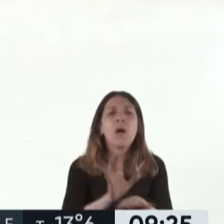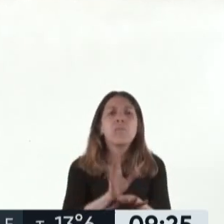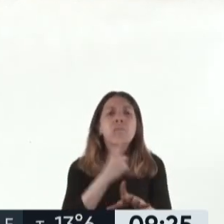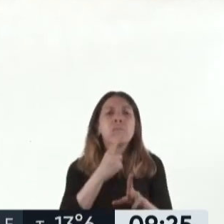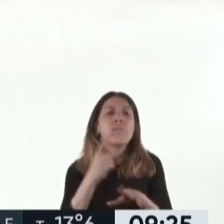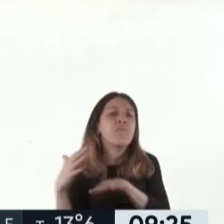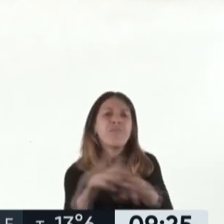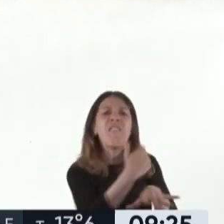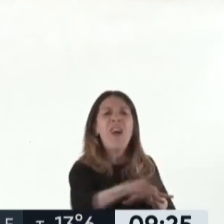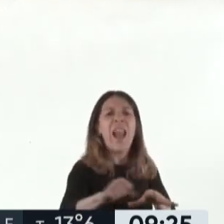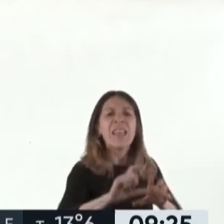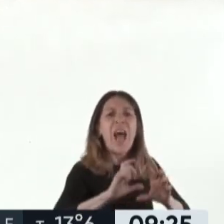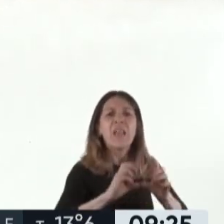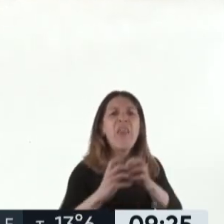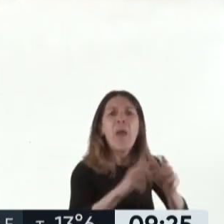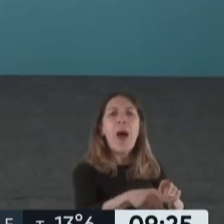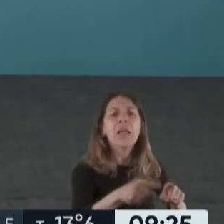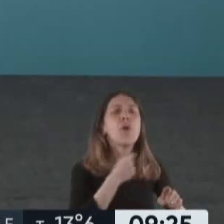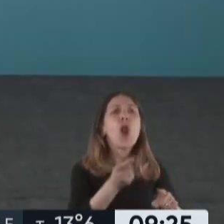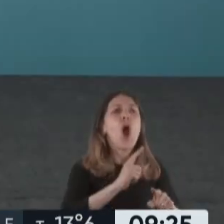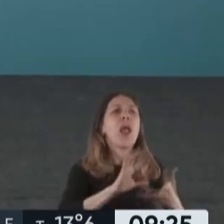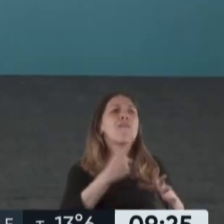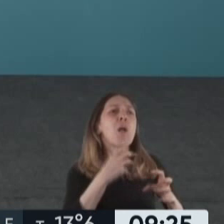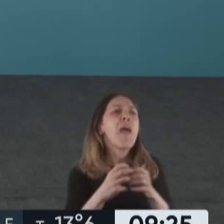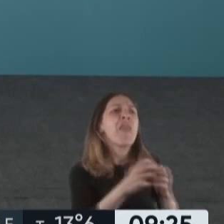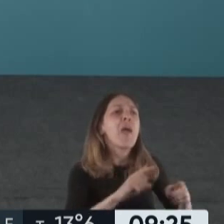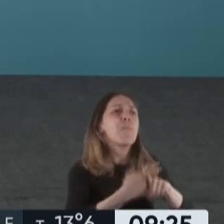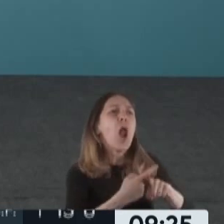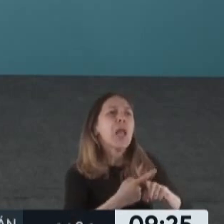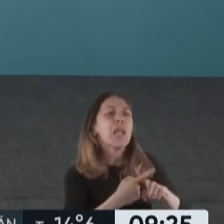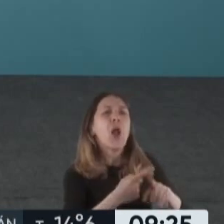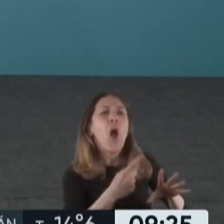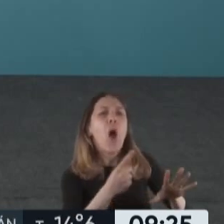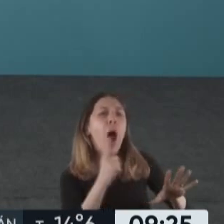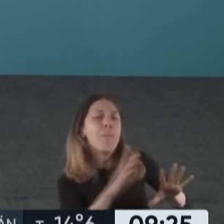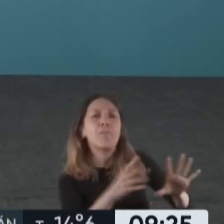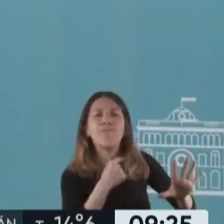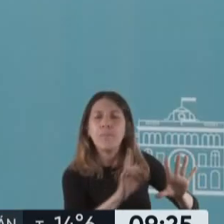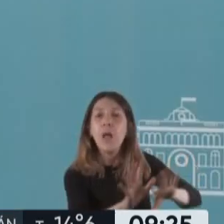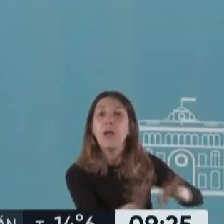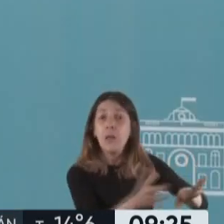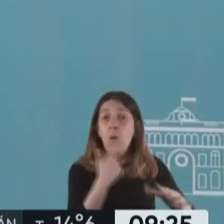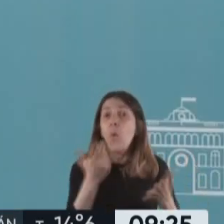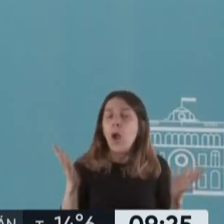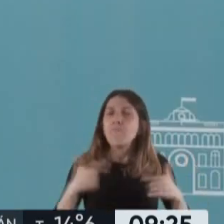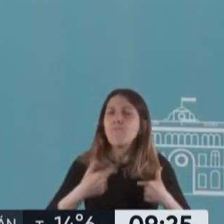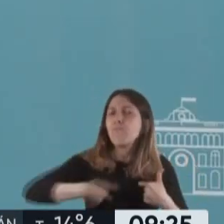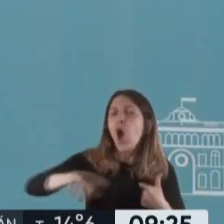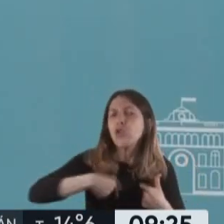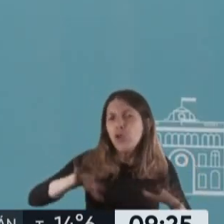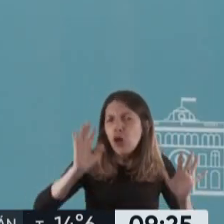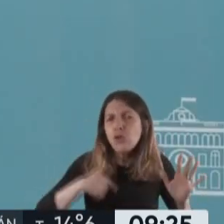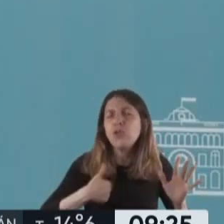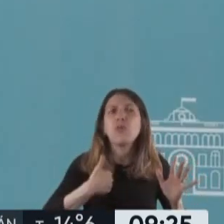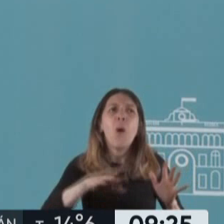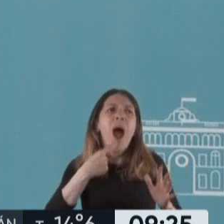un lugar para el debate político. Una reflexión acerca de estos temas. Sí, nosotros no vamos a hacer